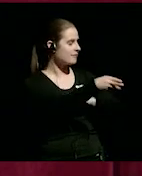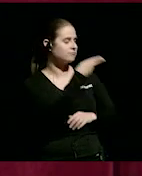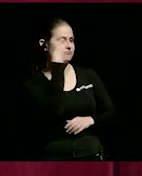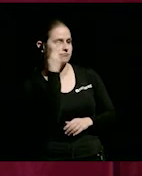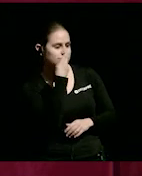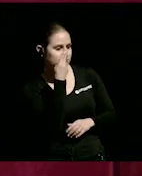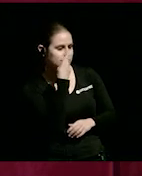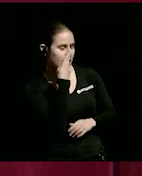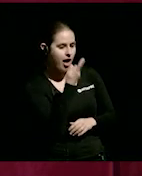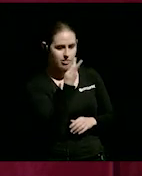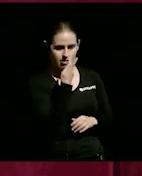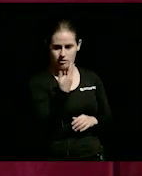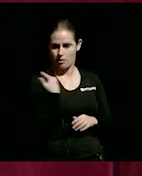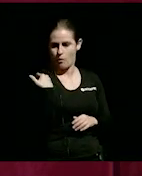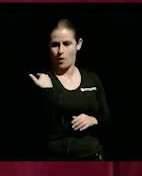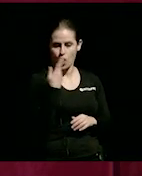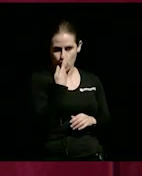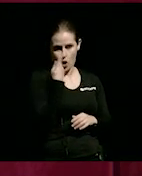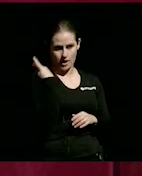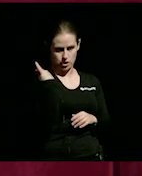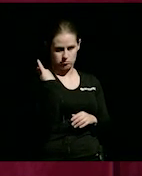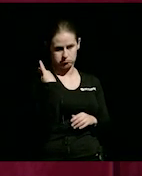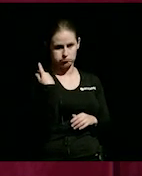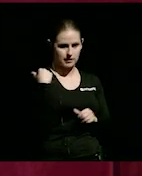últimos 2 años hemos tenido